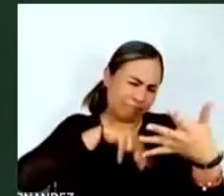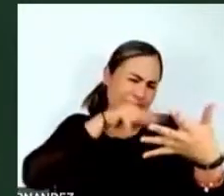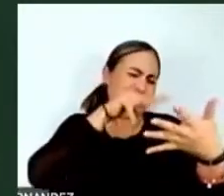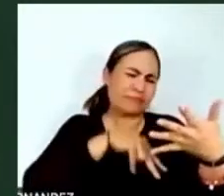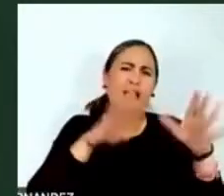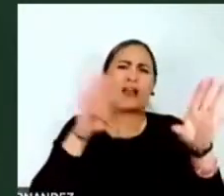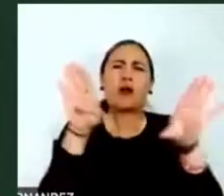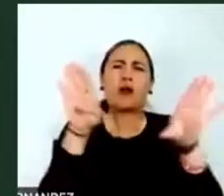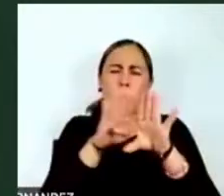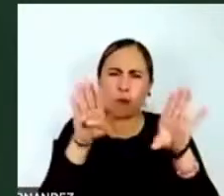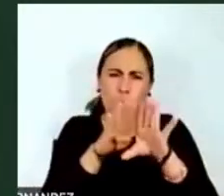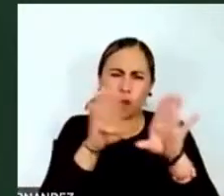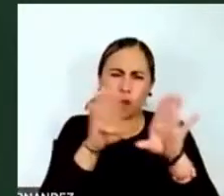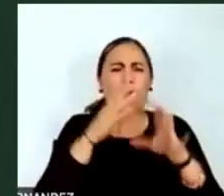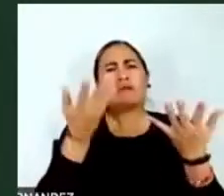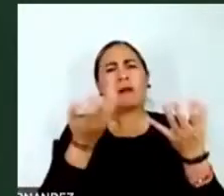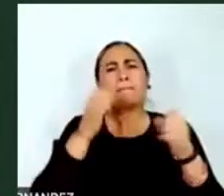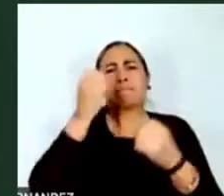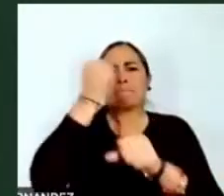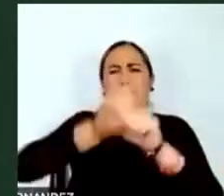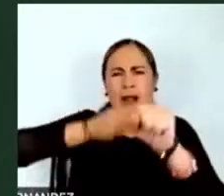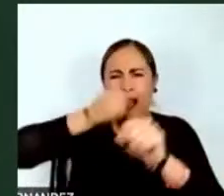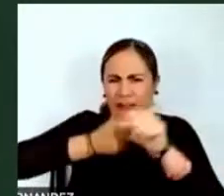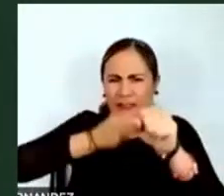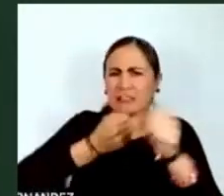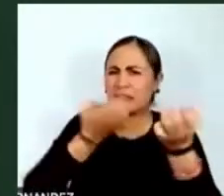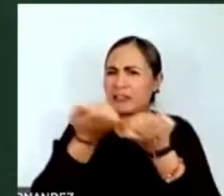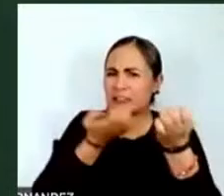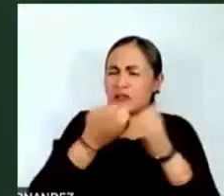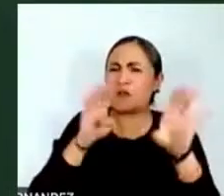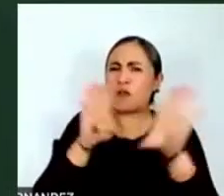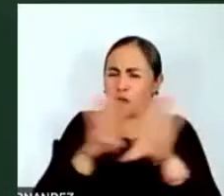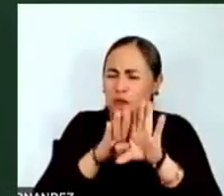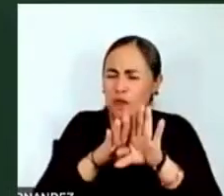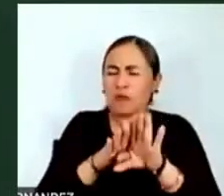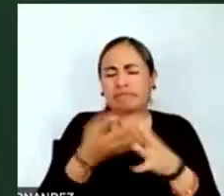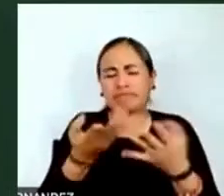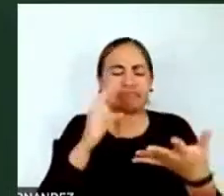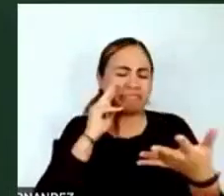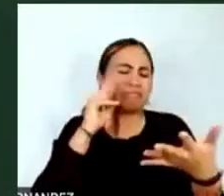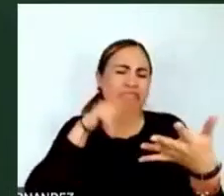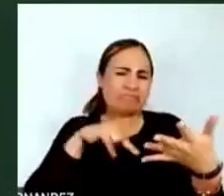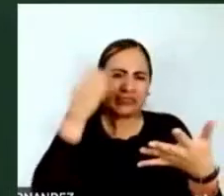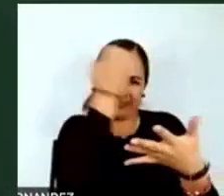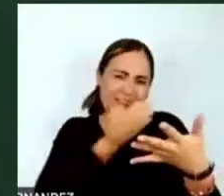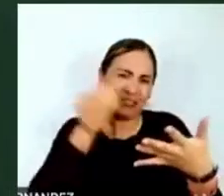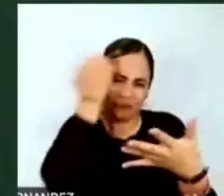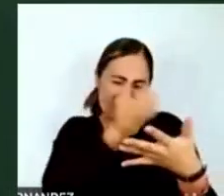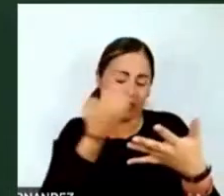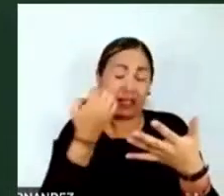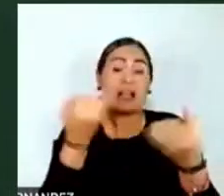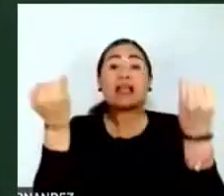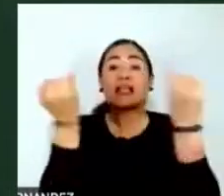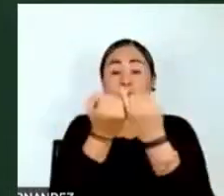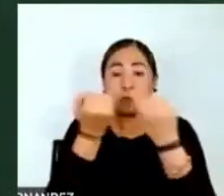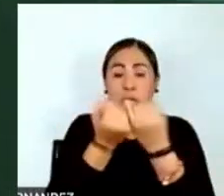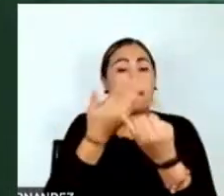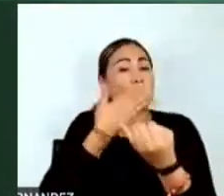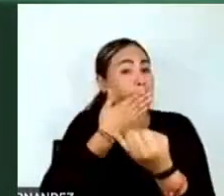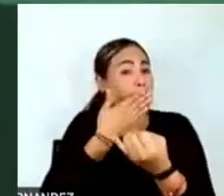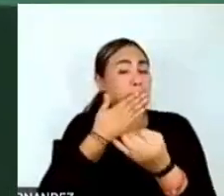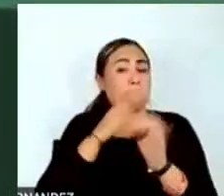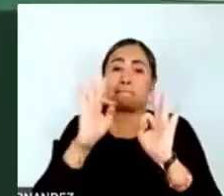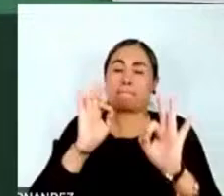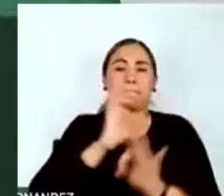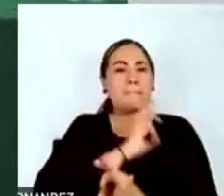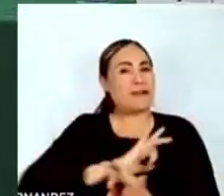este ejercicio, apreciar su seriedad y adicionalmente felicitar, extenderles las felicitaciones por lo bien logrado